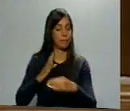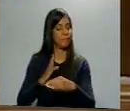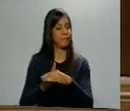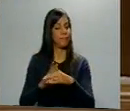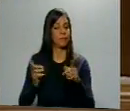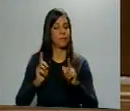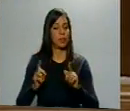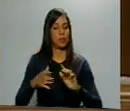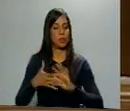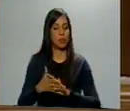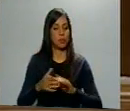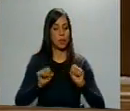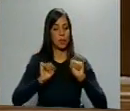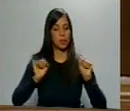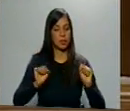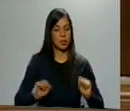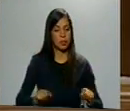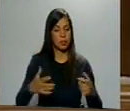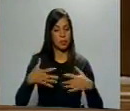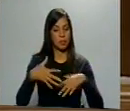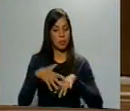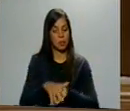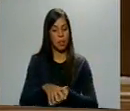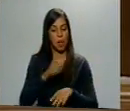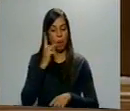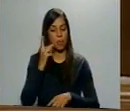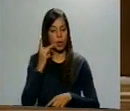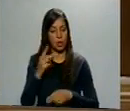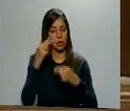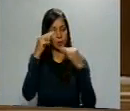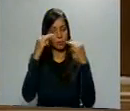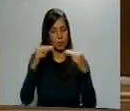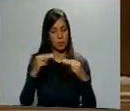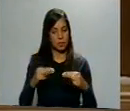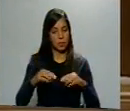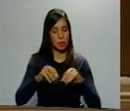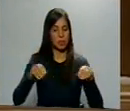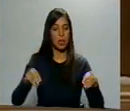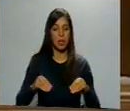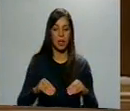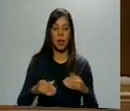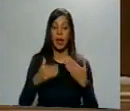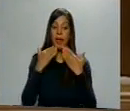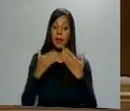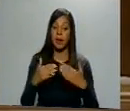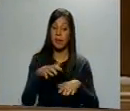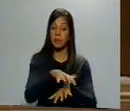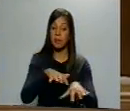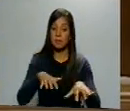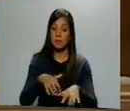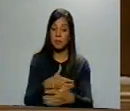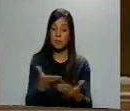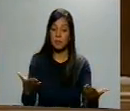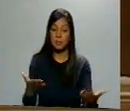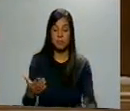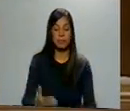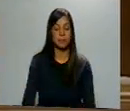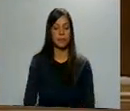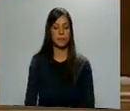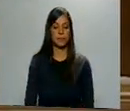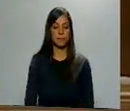sistema de articulación entre los distintos niveles políticos territoriales. Agradecido a la Asamblea Nacional